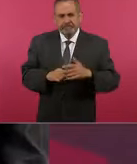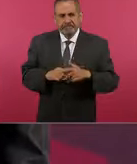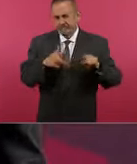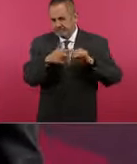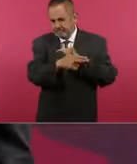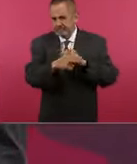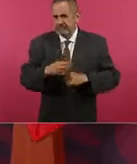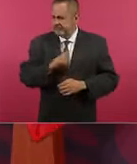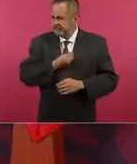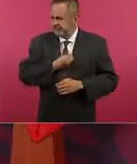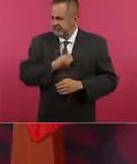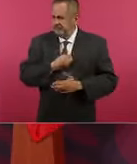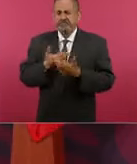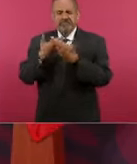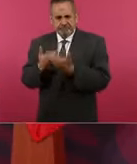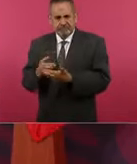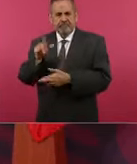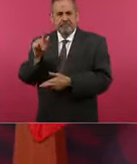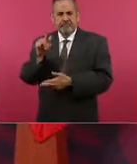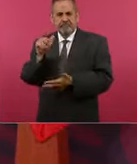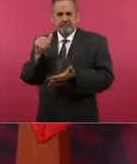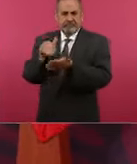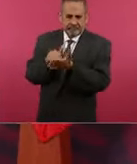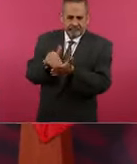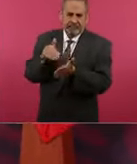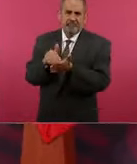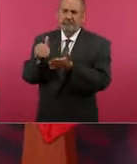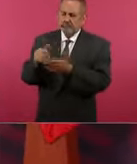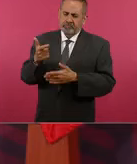Pero aguantamos, pero 70 mil millones.